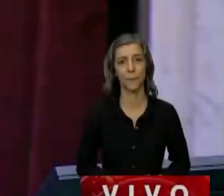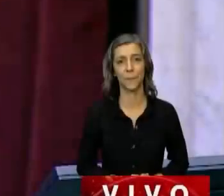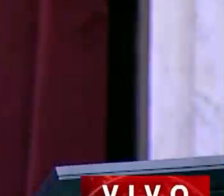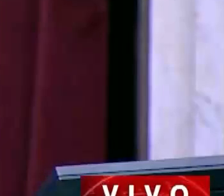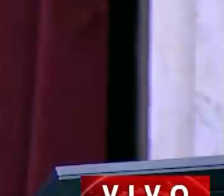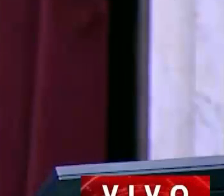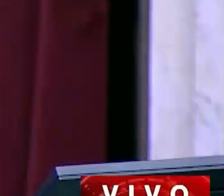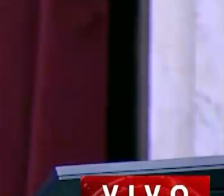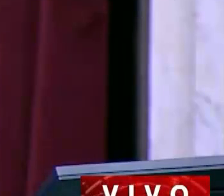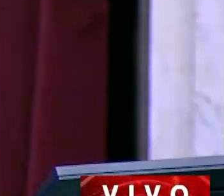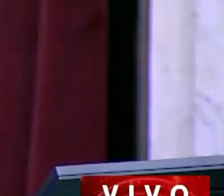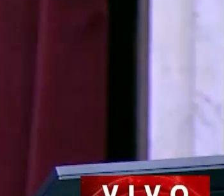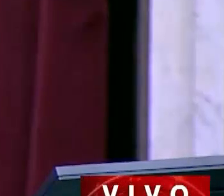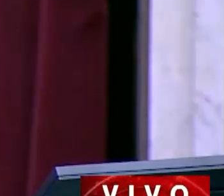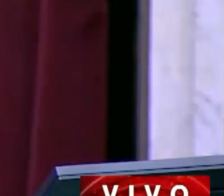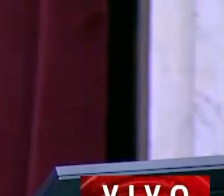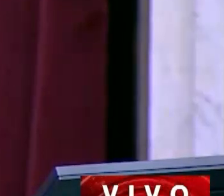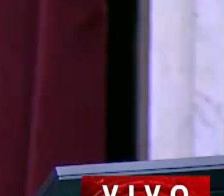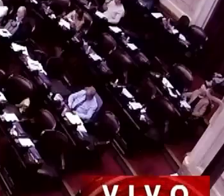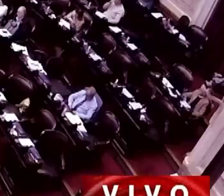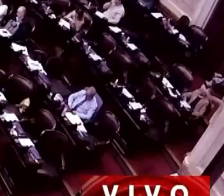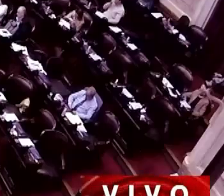Diputado Nicolás del Caño tiene la palabra.